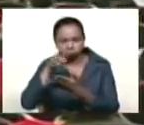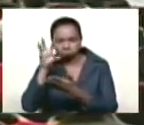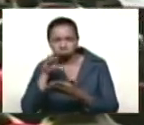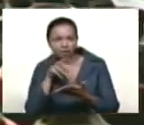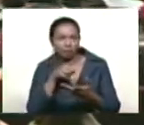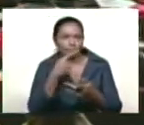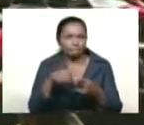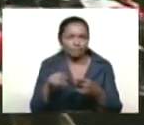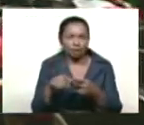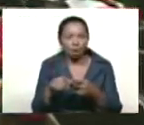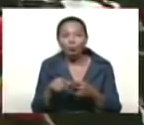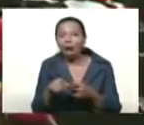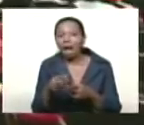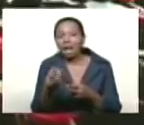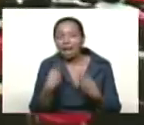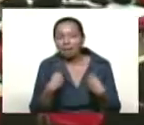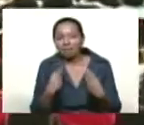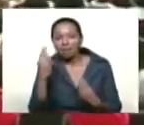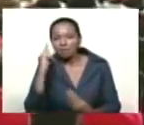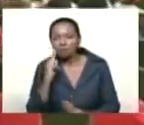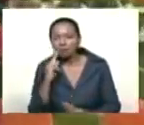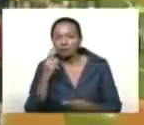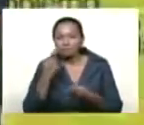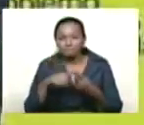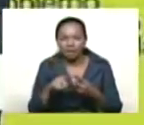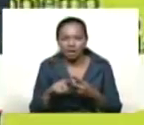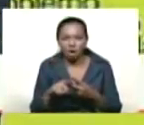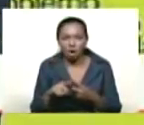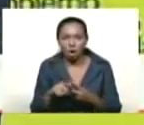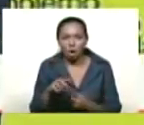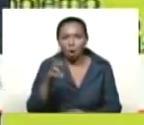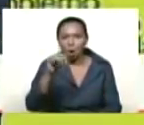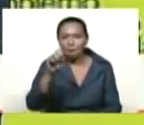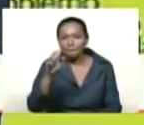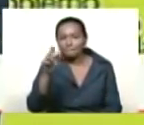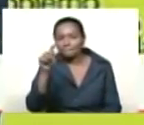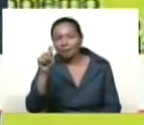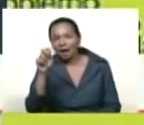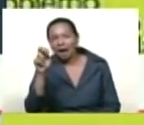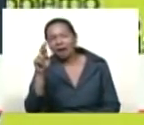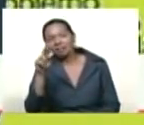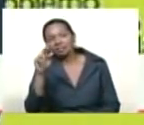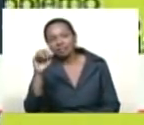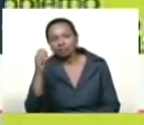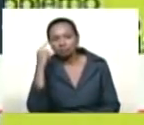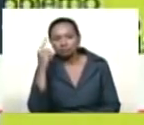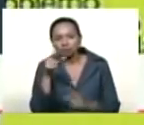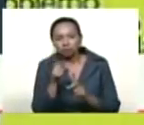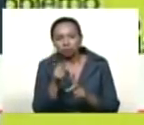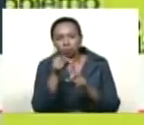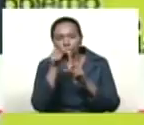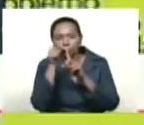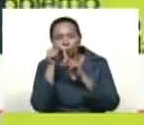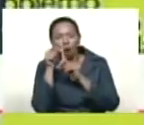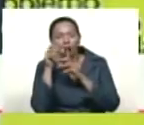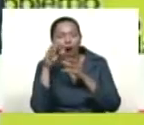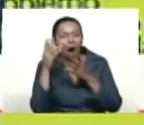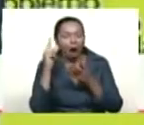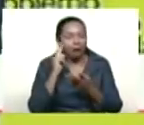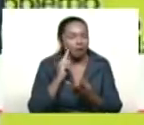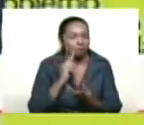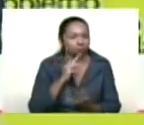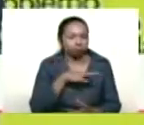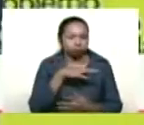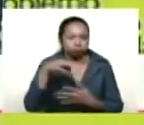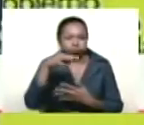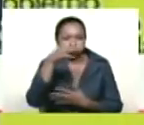de caletre la vida de Bolívar, pero Martí logró entender la esencia del libertador, la esencia de su